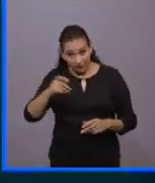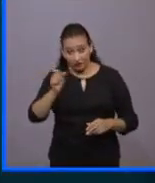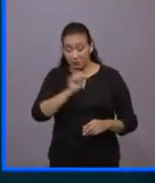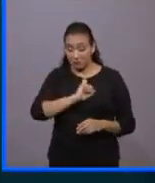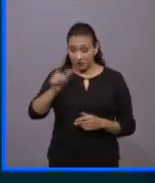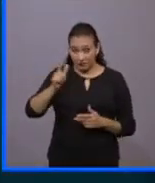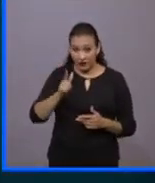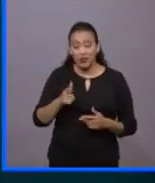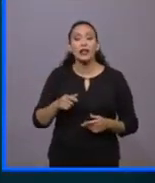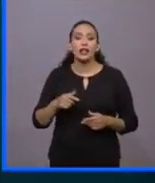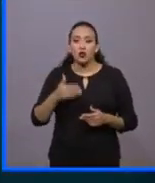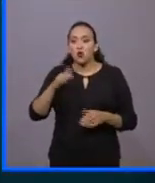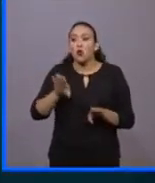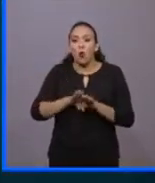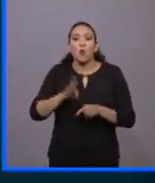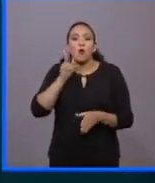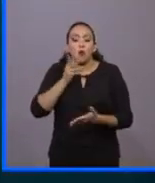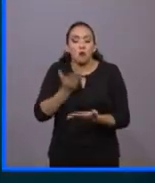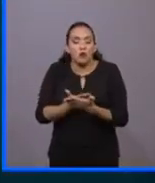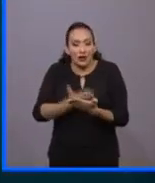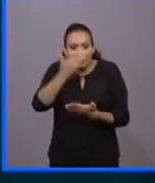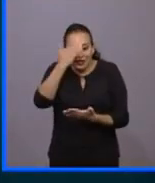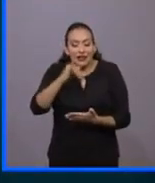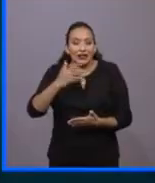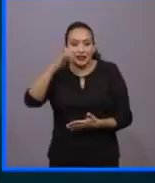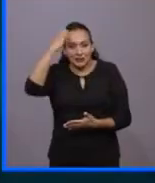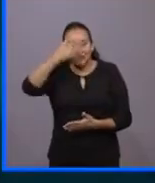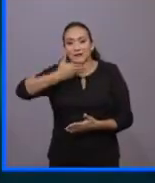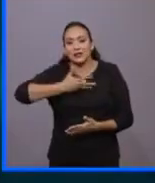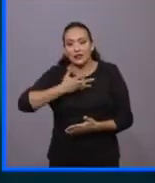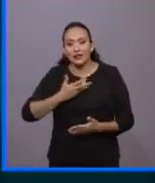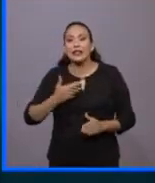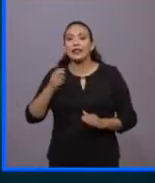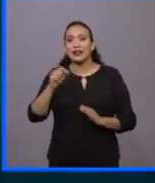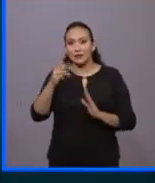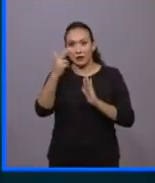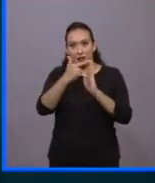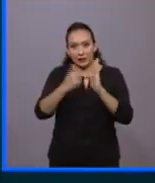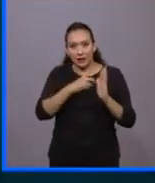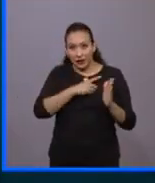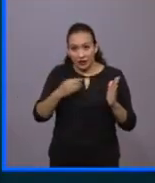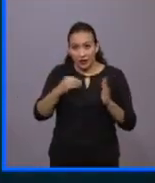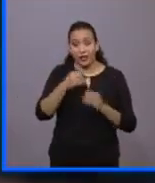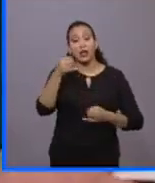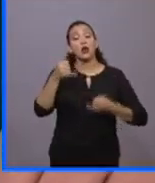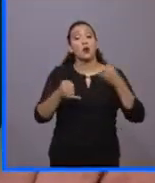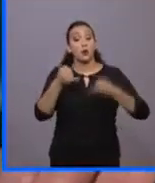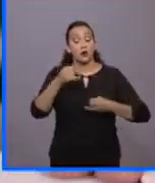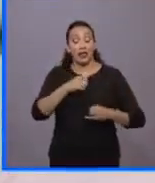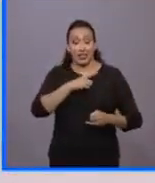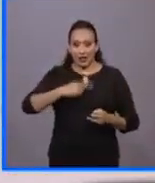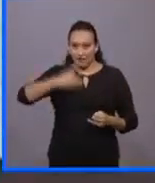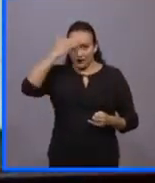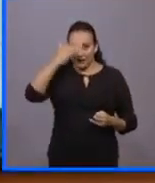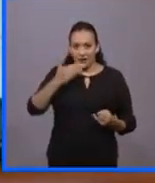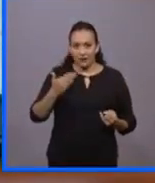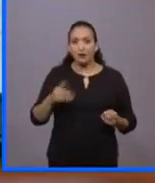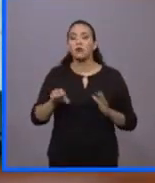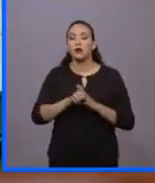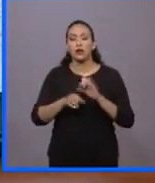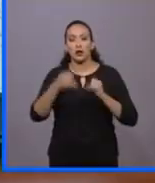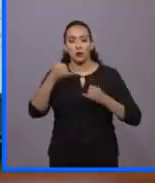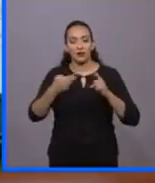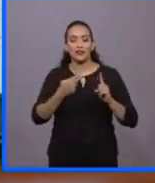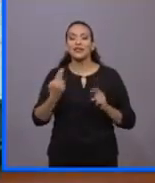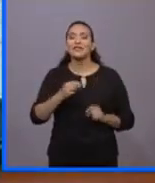peritaje, especialmente de los elementos puntuales que debe incluir, y que las personas juzgadoras tomarán en cuenta al resolver